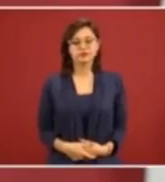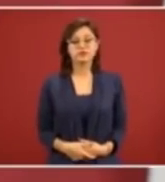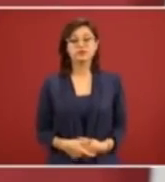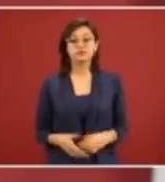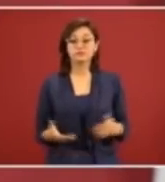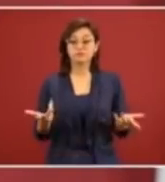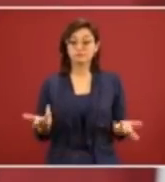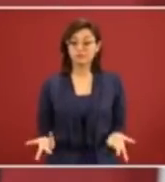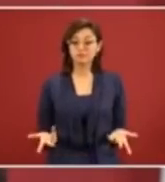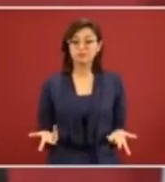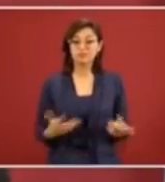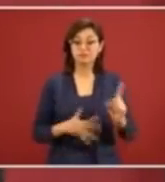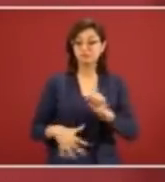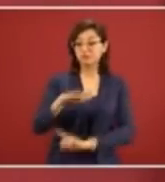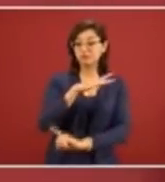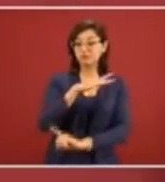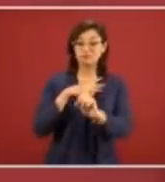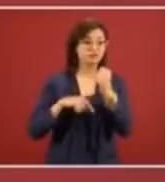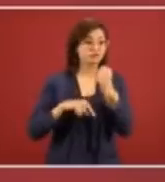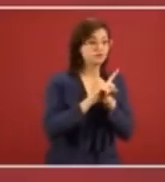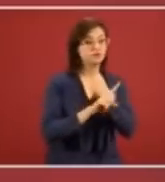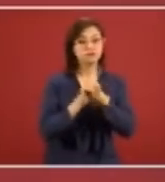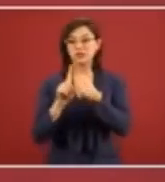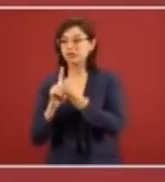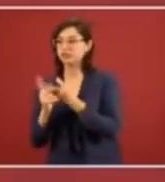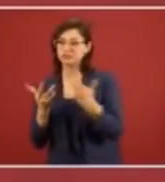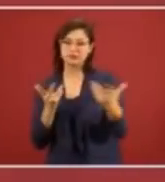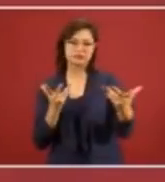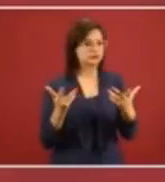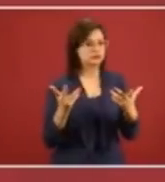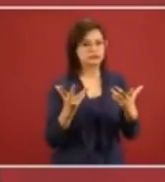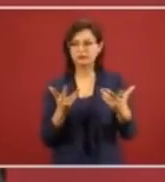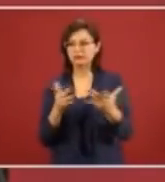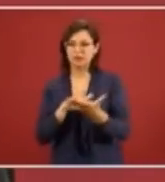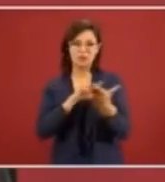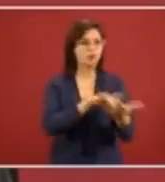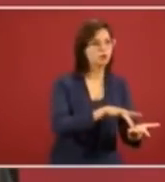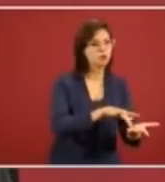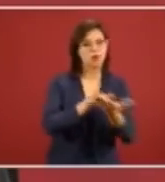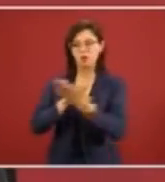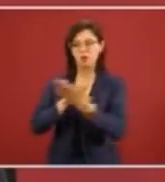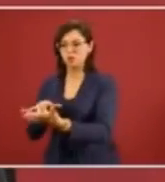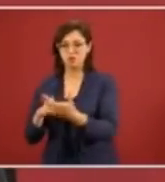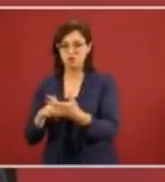Es optar entre inconvenientes. ¿A quién ayudamos?